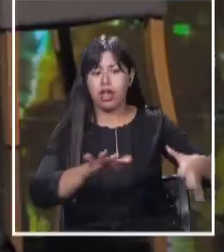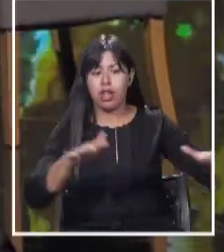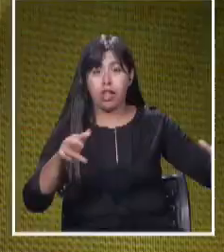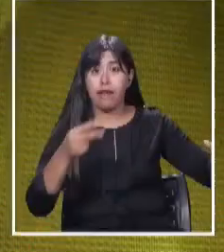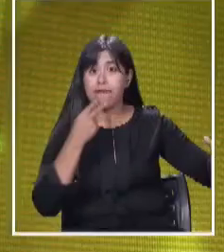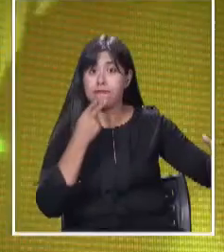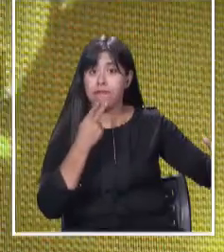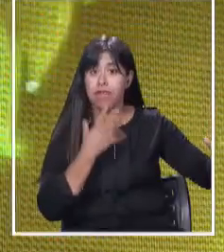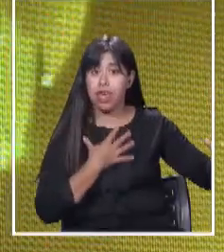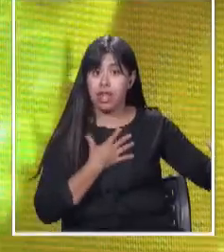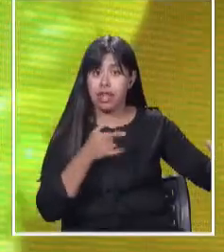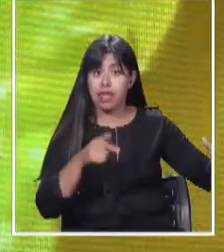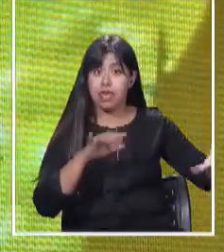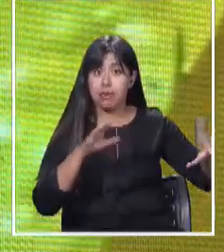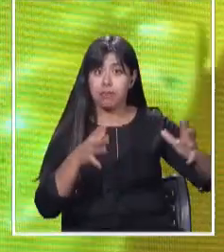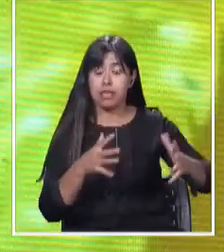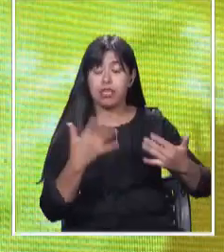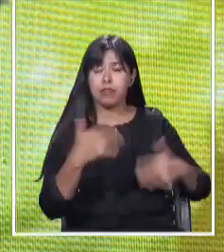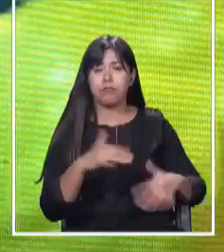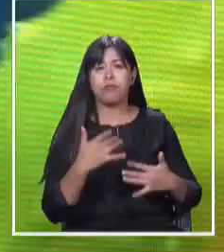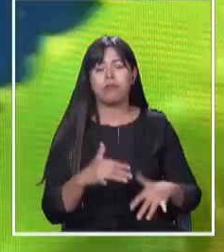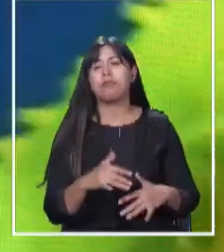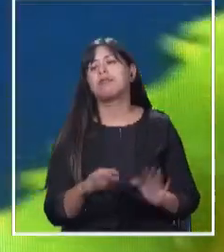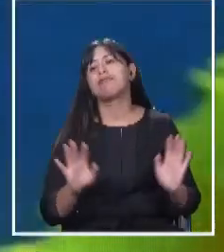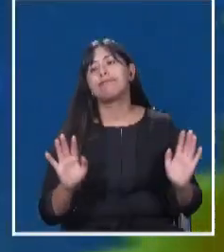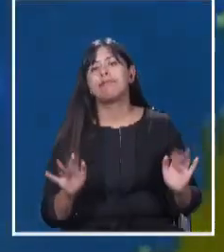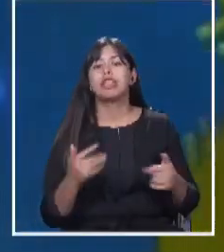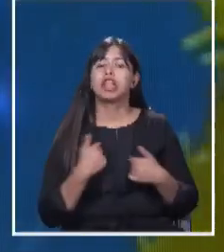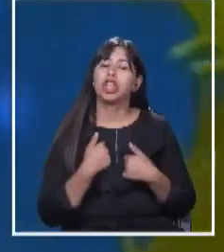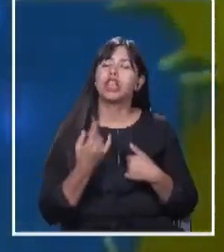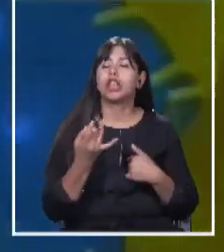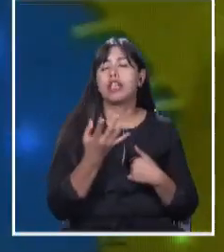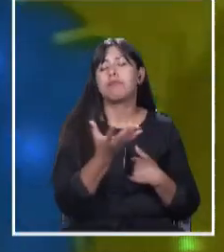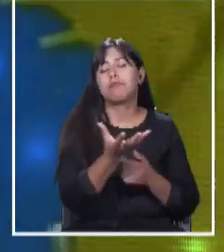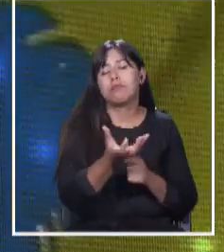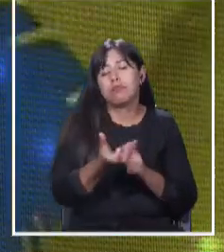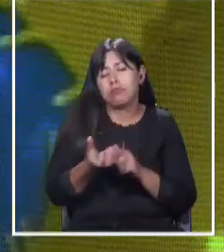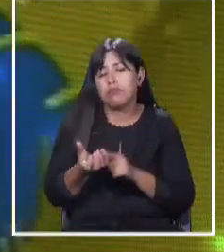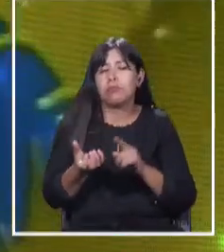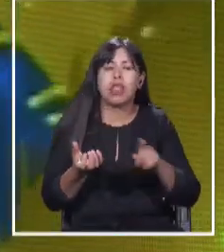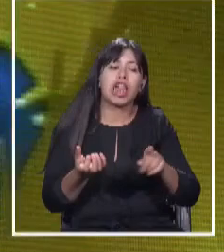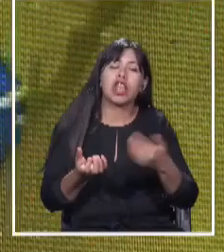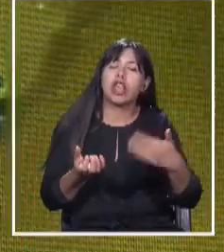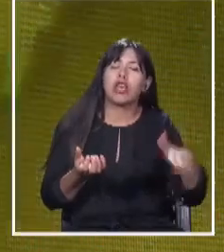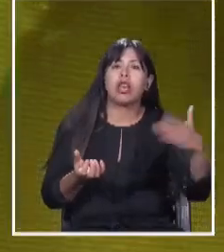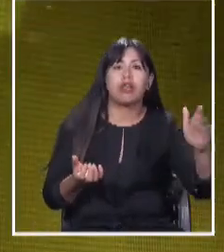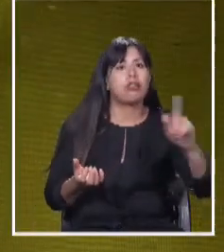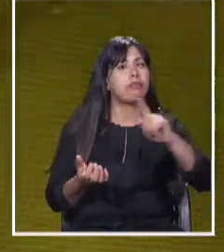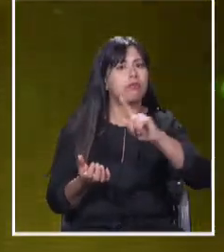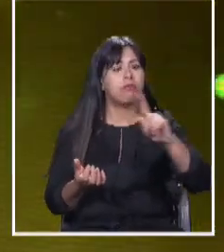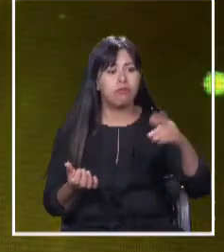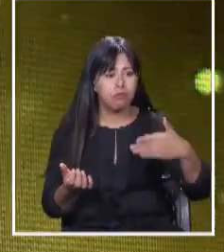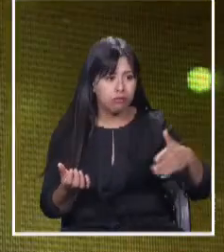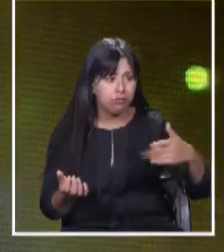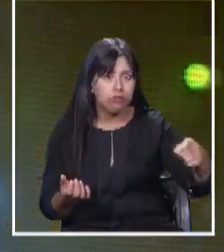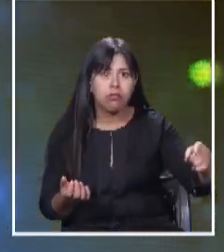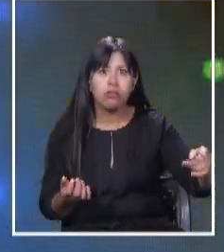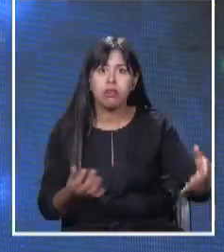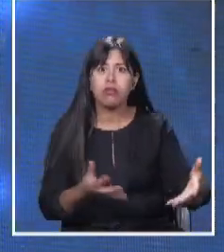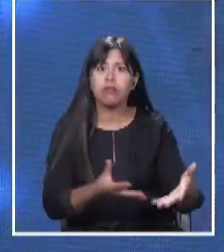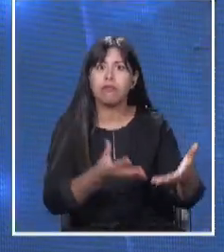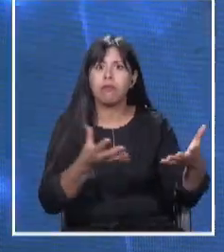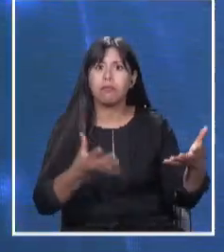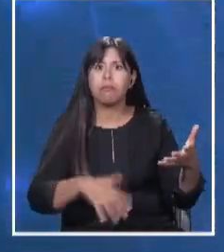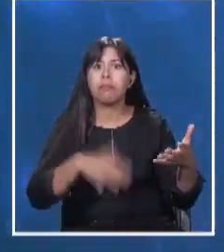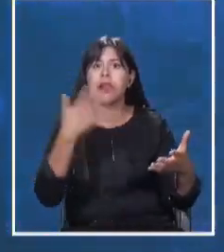planeta son importantes. No podemos decir, bueno, me quedo con esto, pero desecho lo otro. Resultó que lo otro era probablemente a lo mejor lo